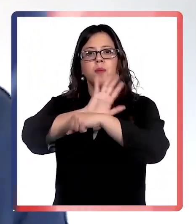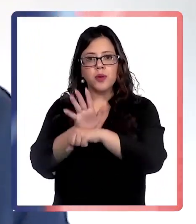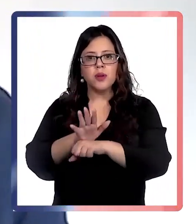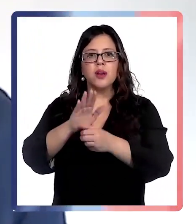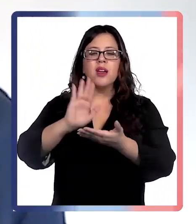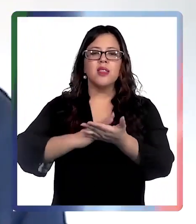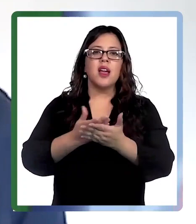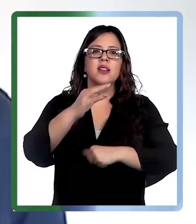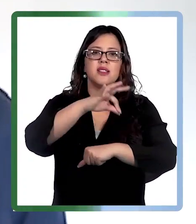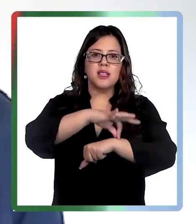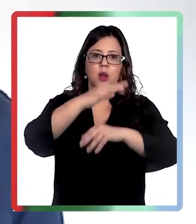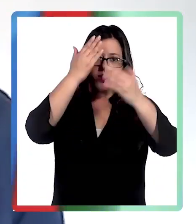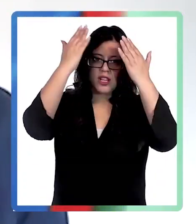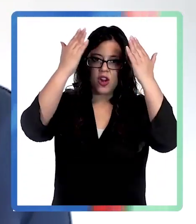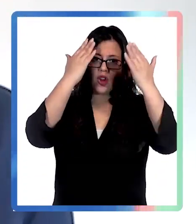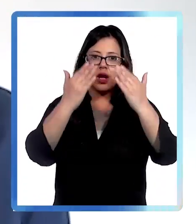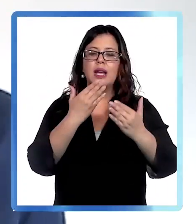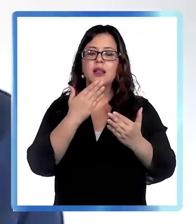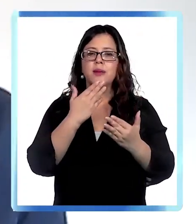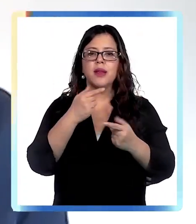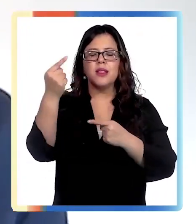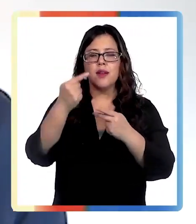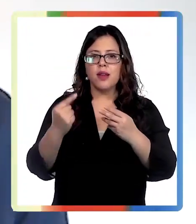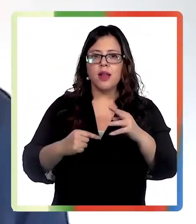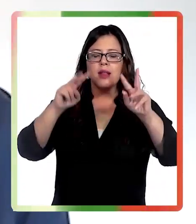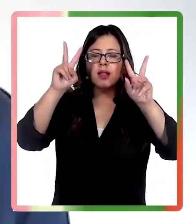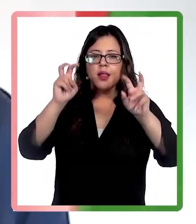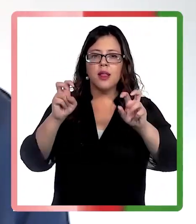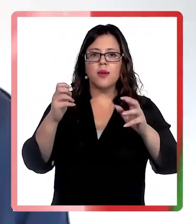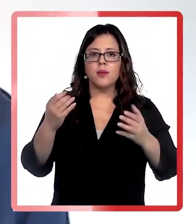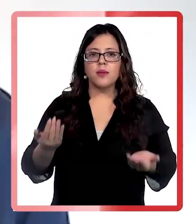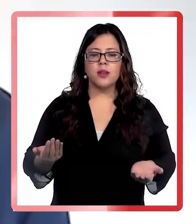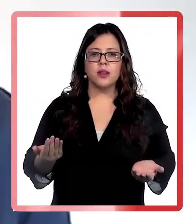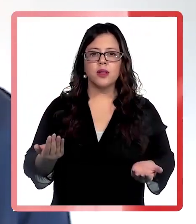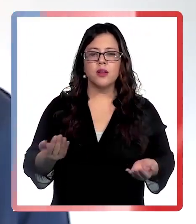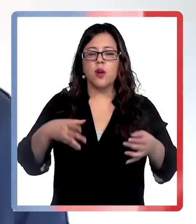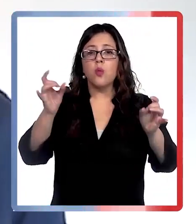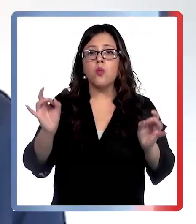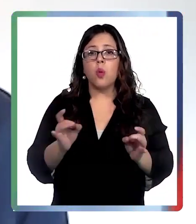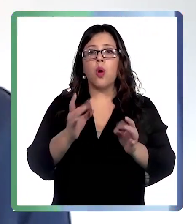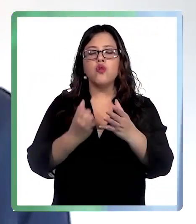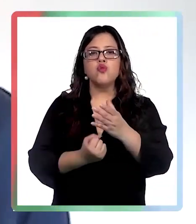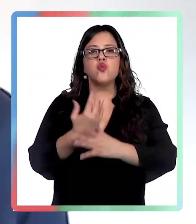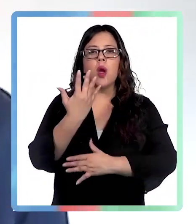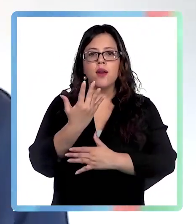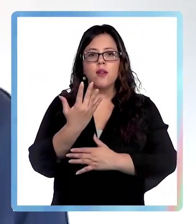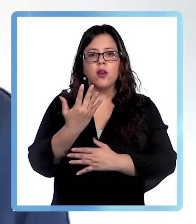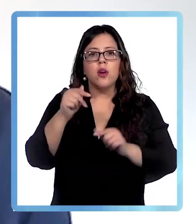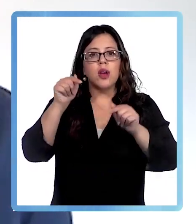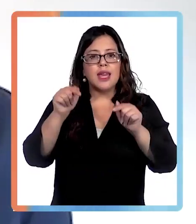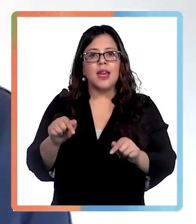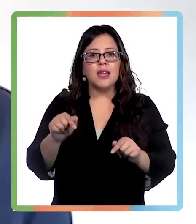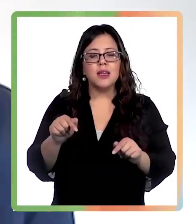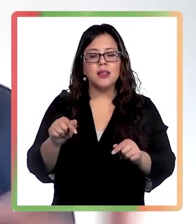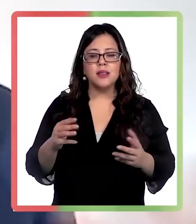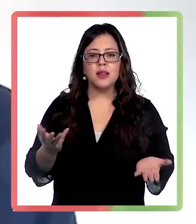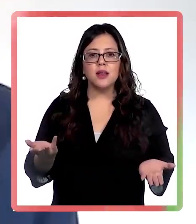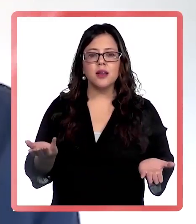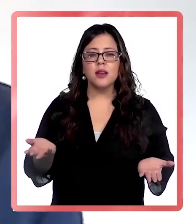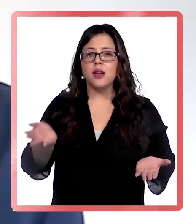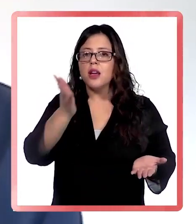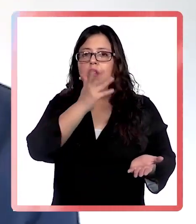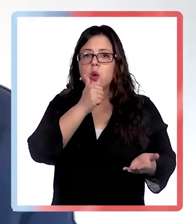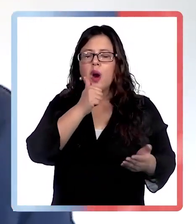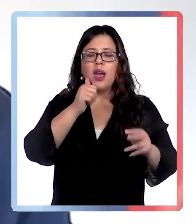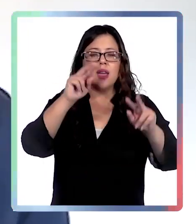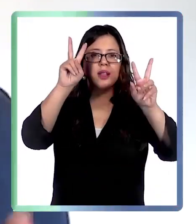otros temas también quizás emergentes en los cuales tampoco hay una formación inicial que aborde estas temáticas. Por ejemplo,